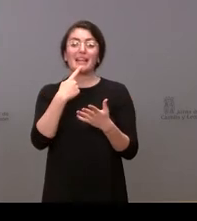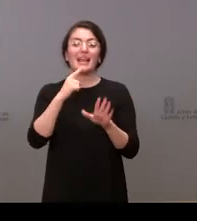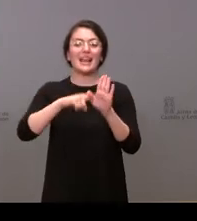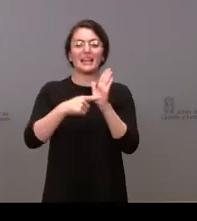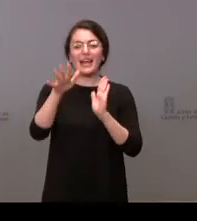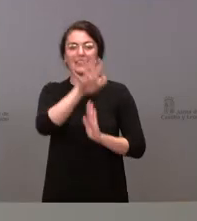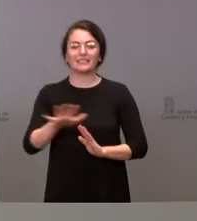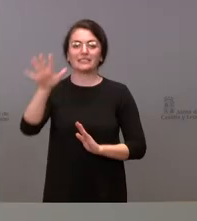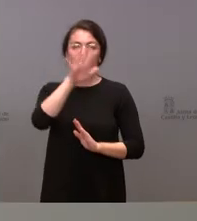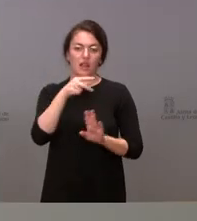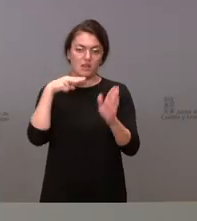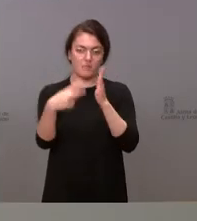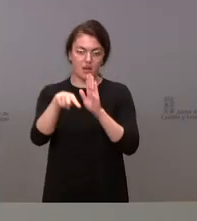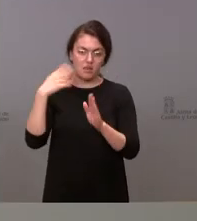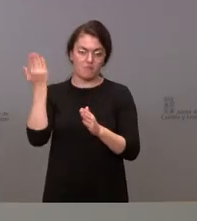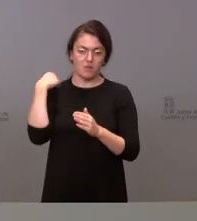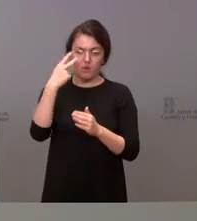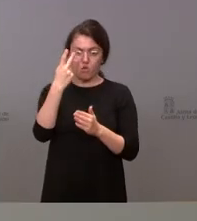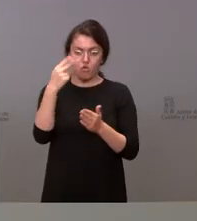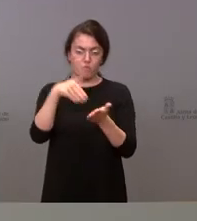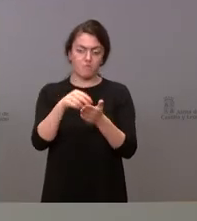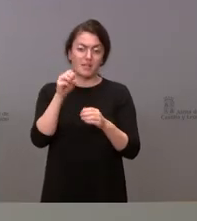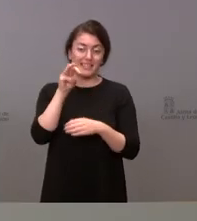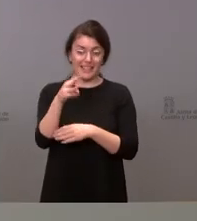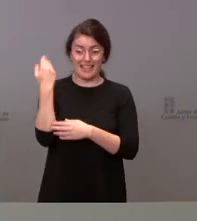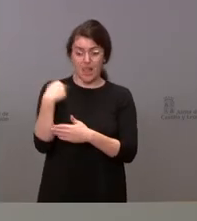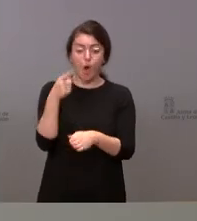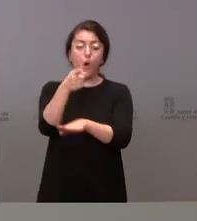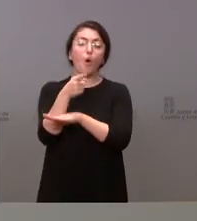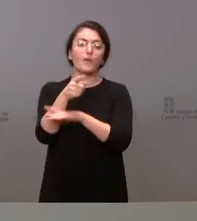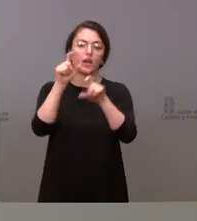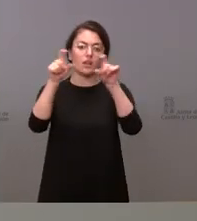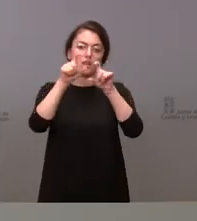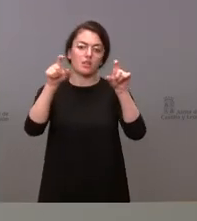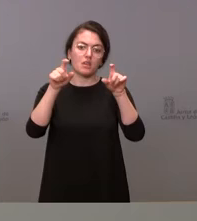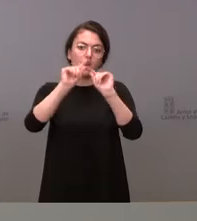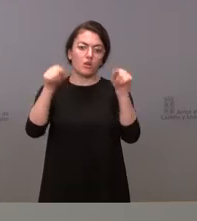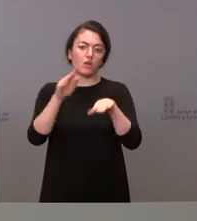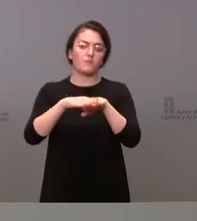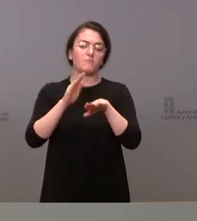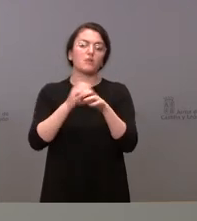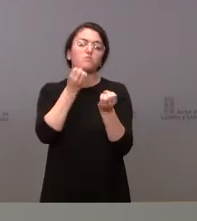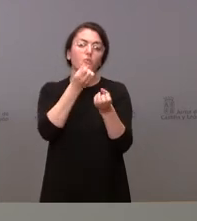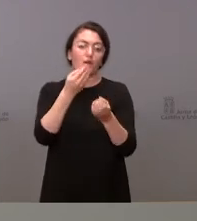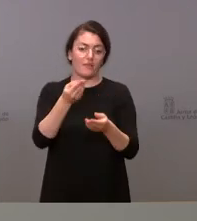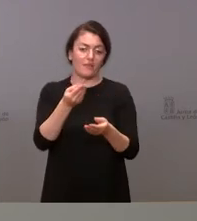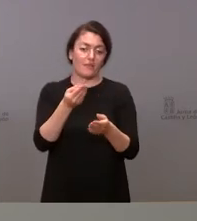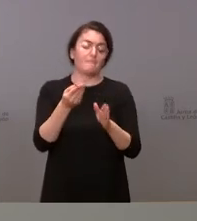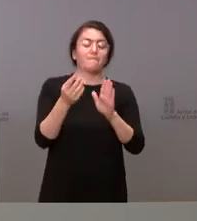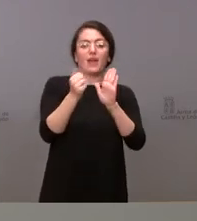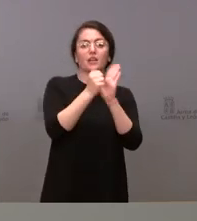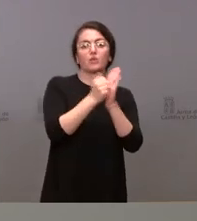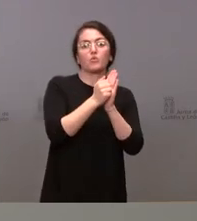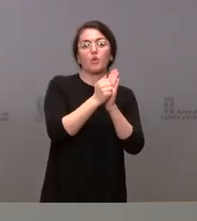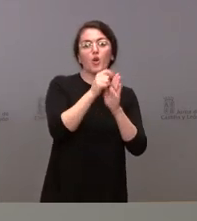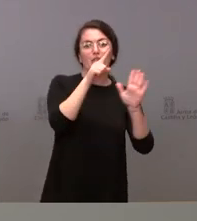del año 2013 obliga ya a las entidades locales a publicar una serie de informaciones. Son tres artículos en concreto de la Ley